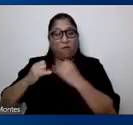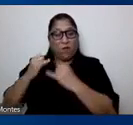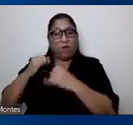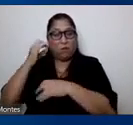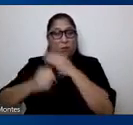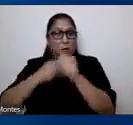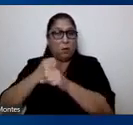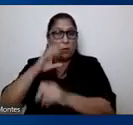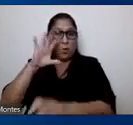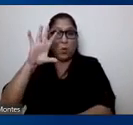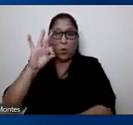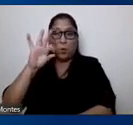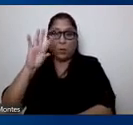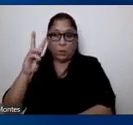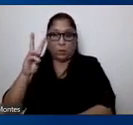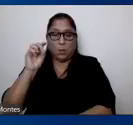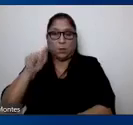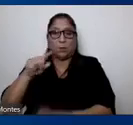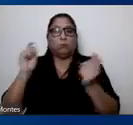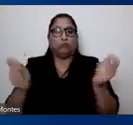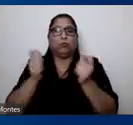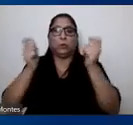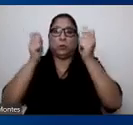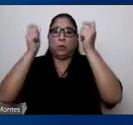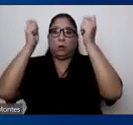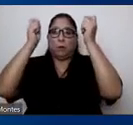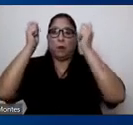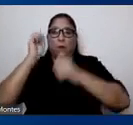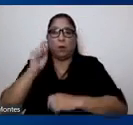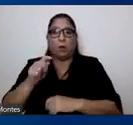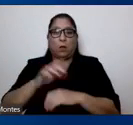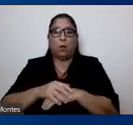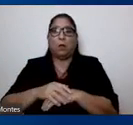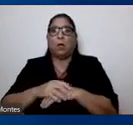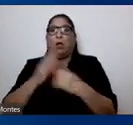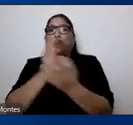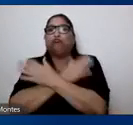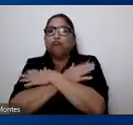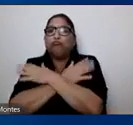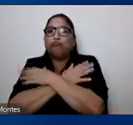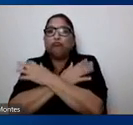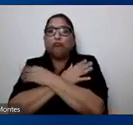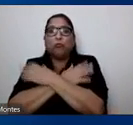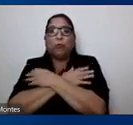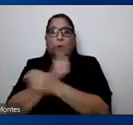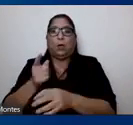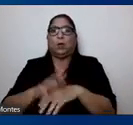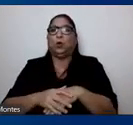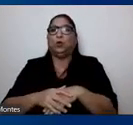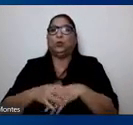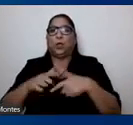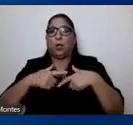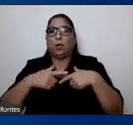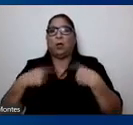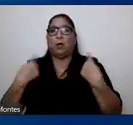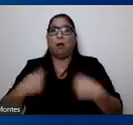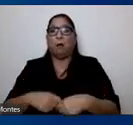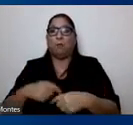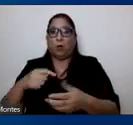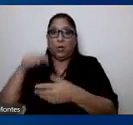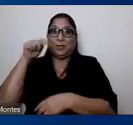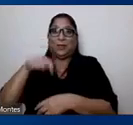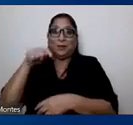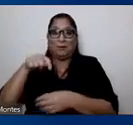96 se celebraba el onomástico del entonces emperador japonés aquí en la